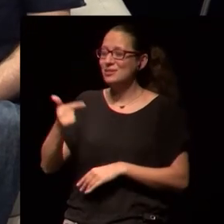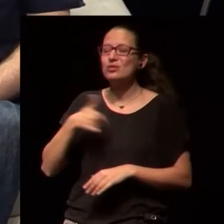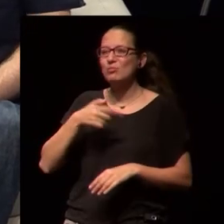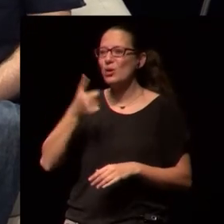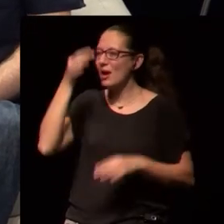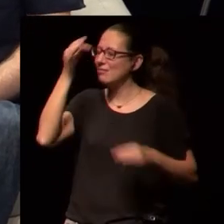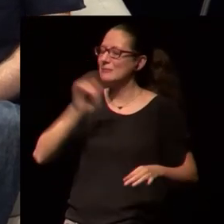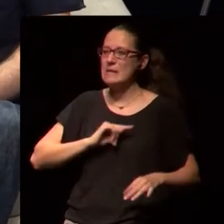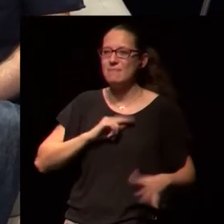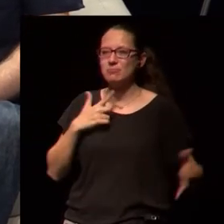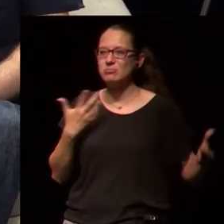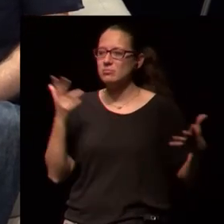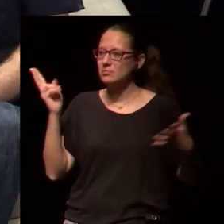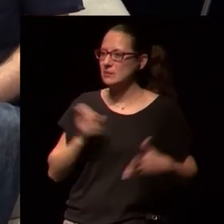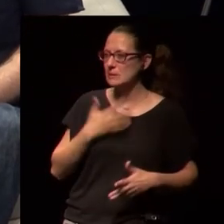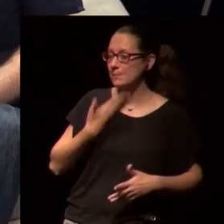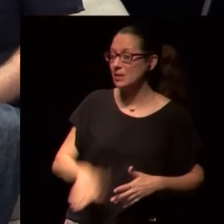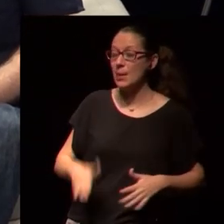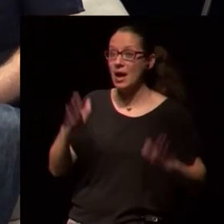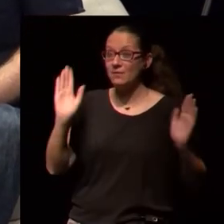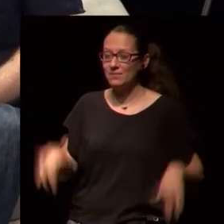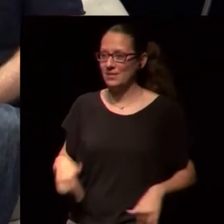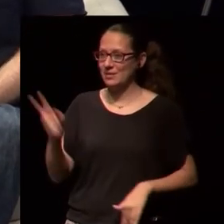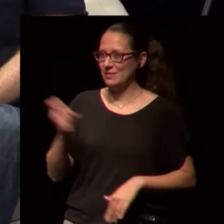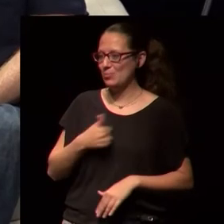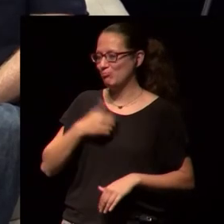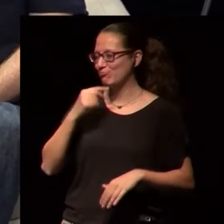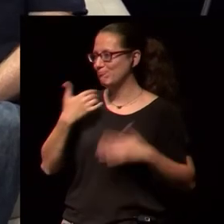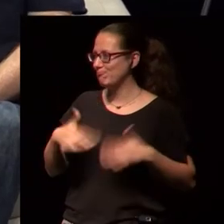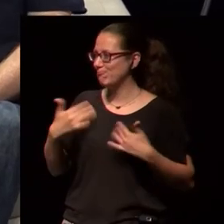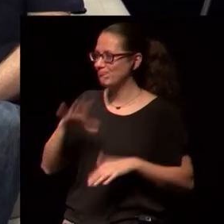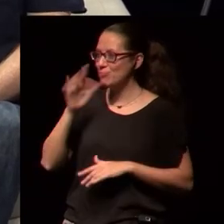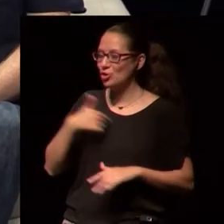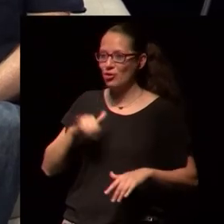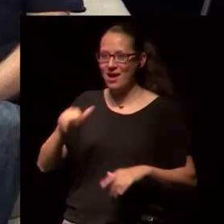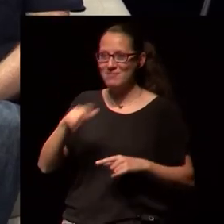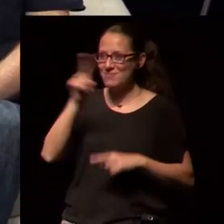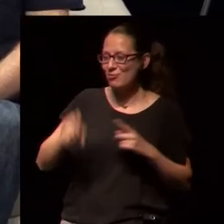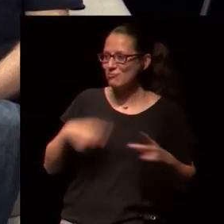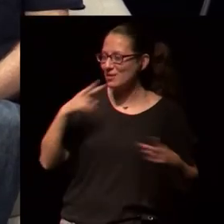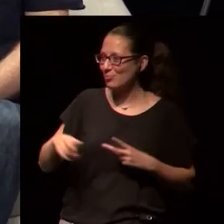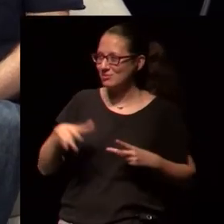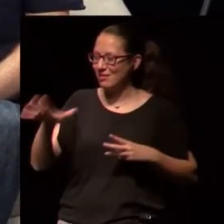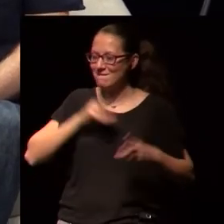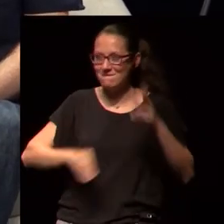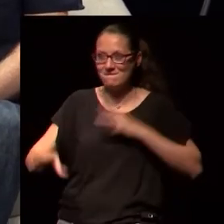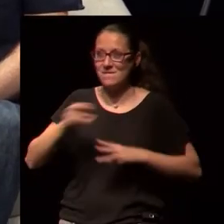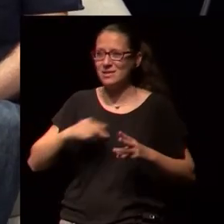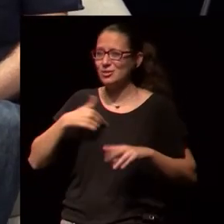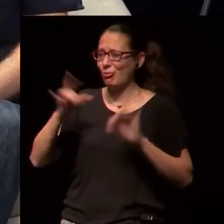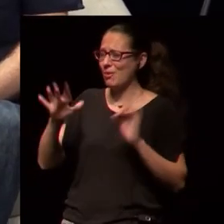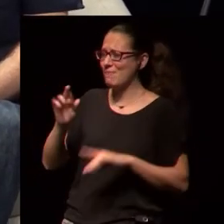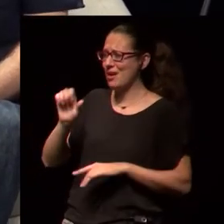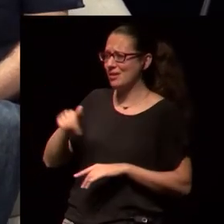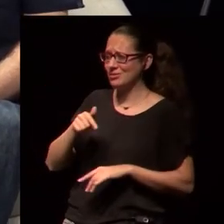muchísimo porque me voy cargada de nuevos planteamientos, preguntas, sin respuesta. Me pasa como a ti, François. Llevo 30 años y cada vez